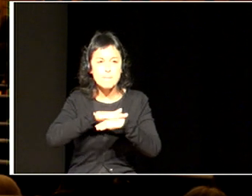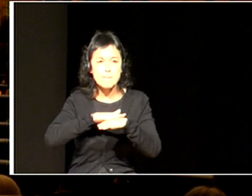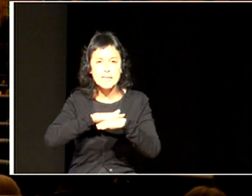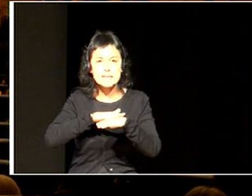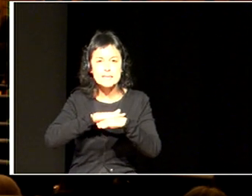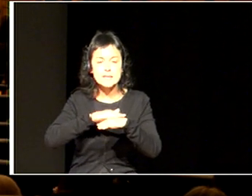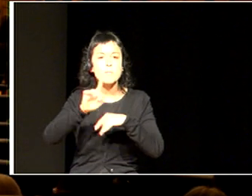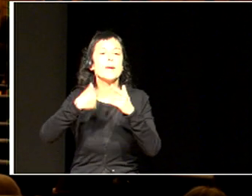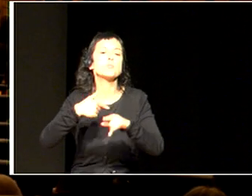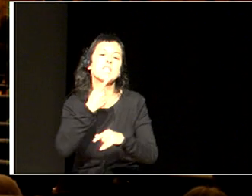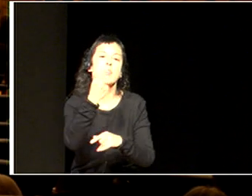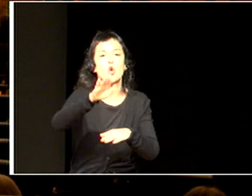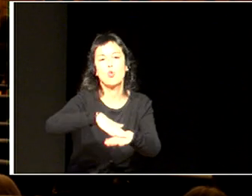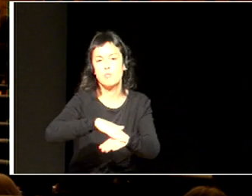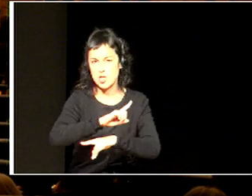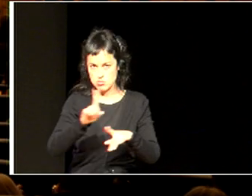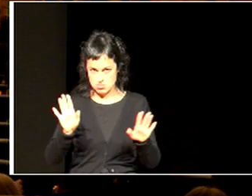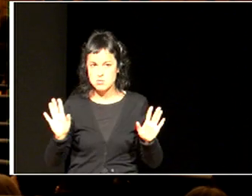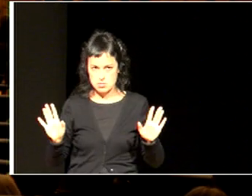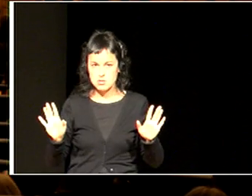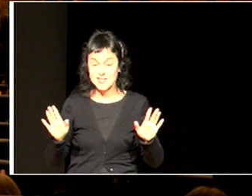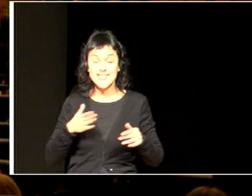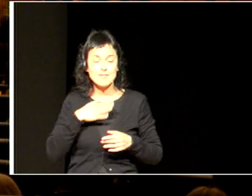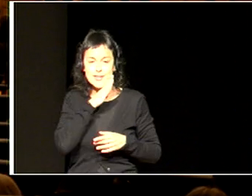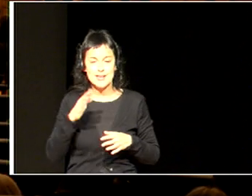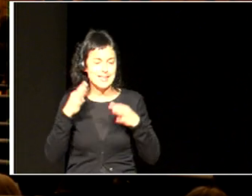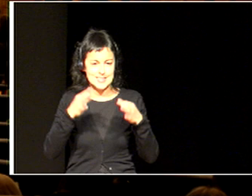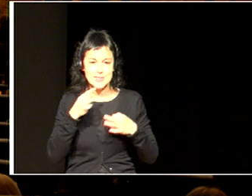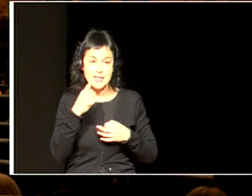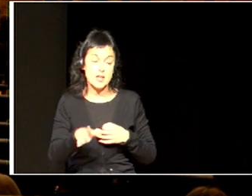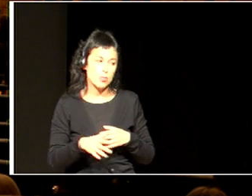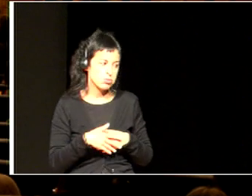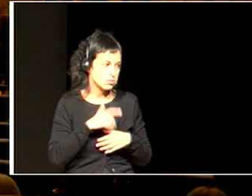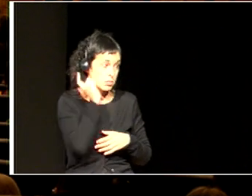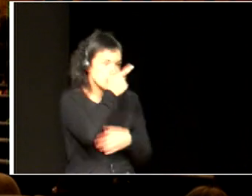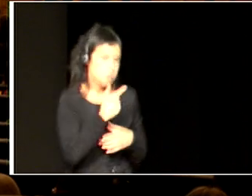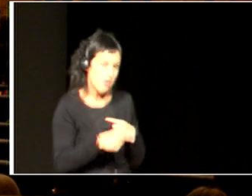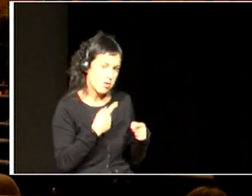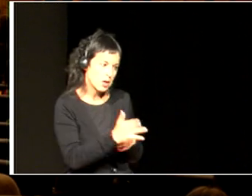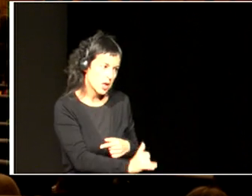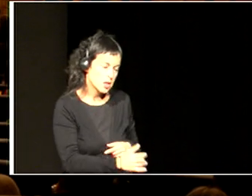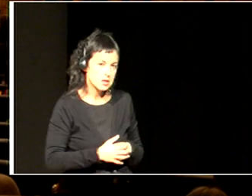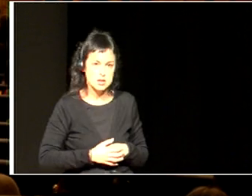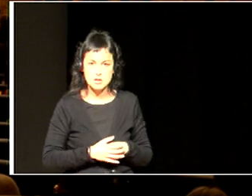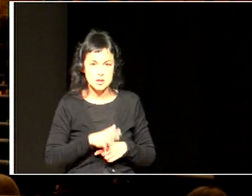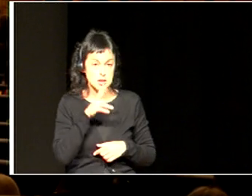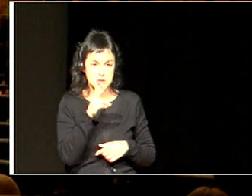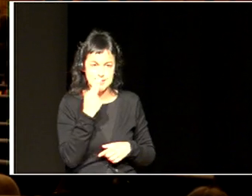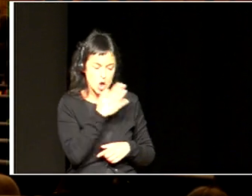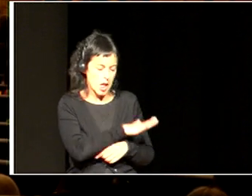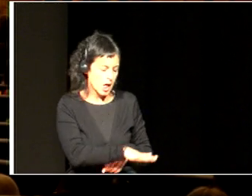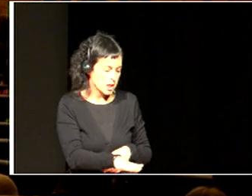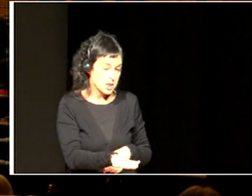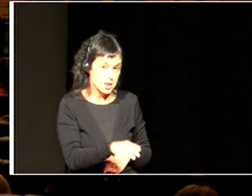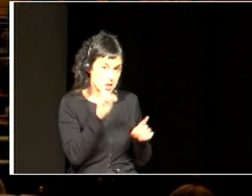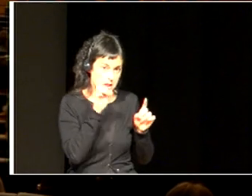luego de todo mi madre decía hija menos mal que están las familias porque si no las de infantil nos quedábamos con la